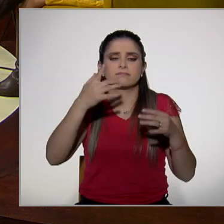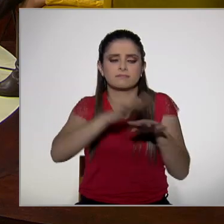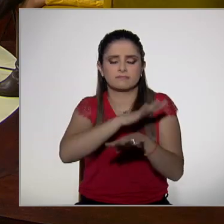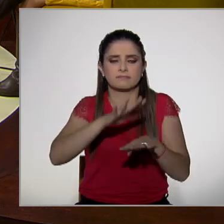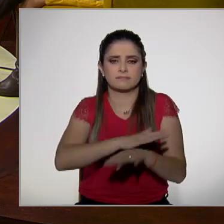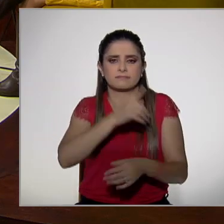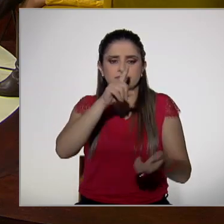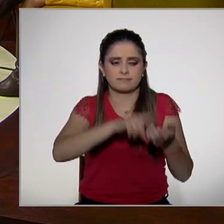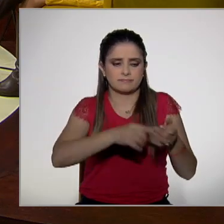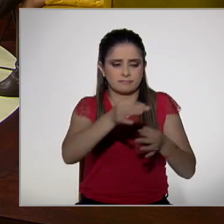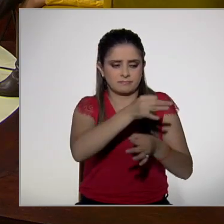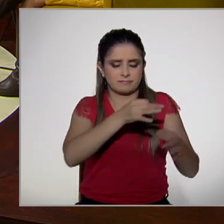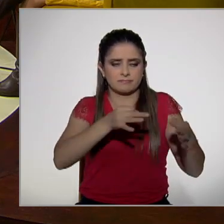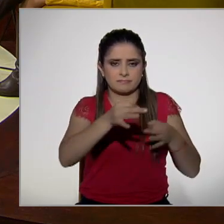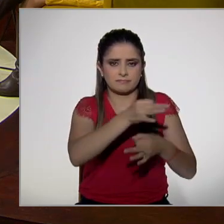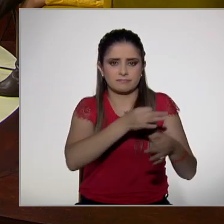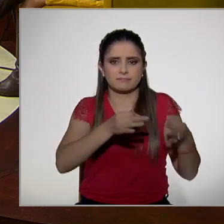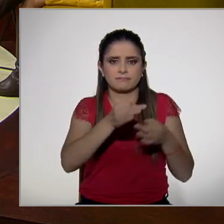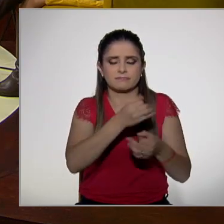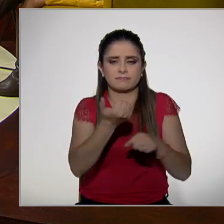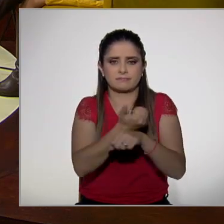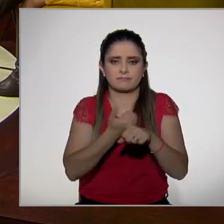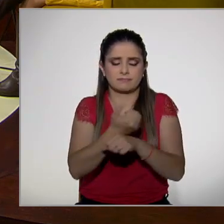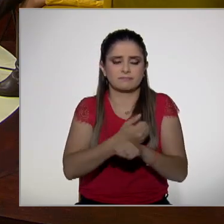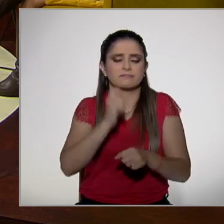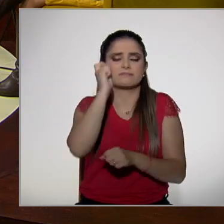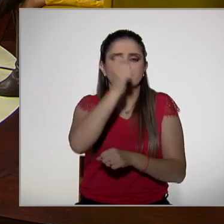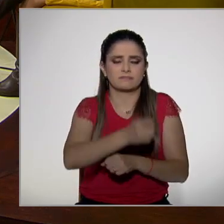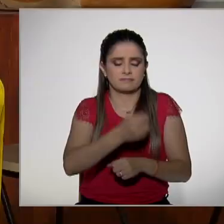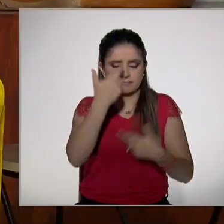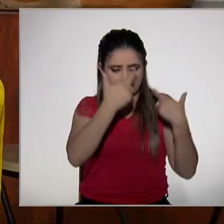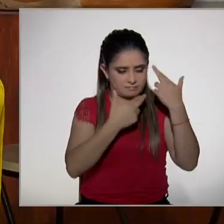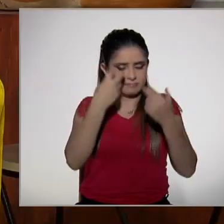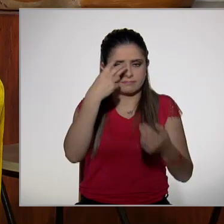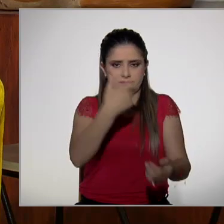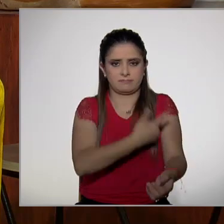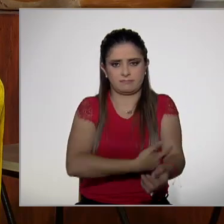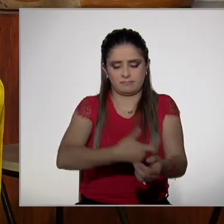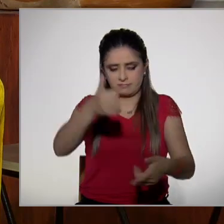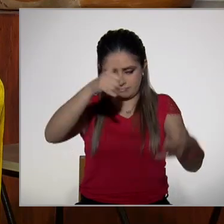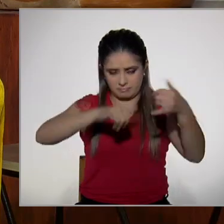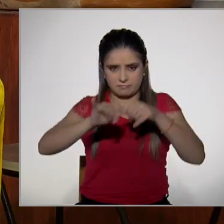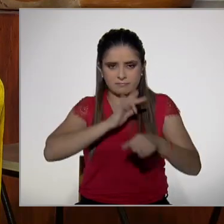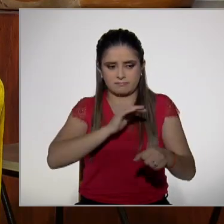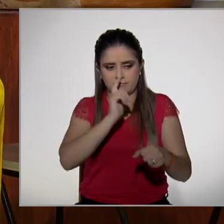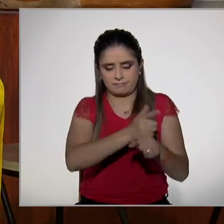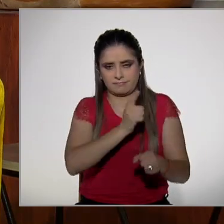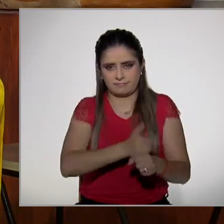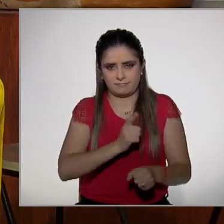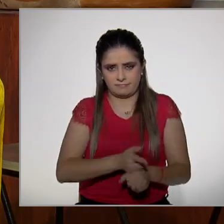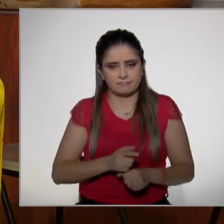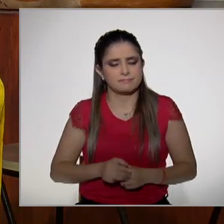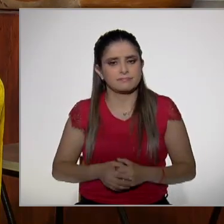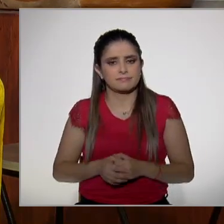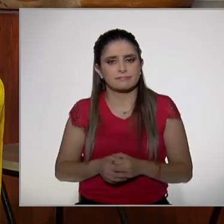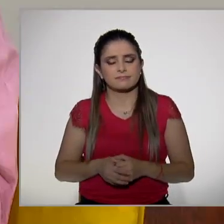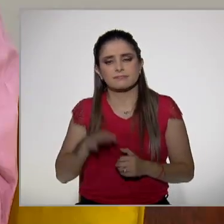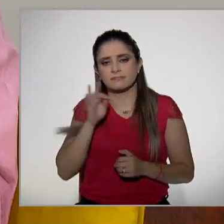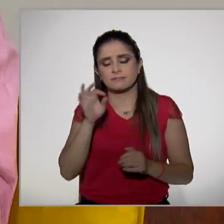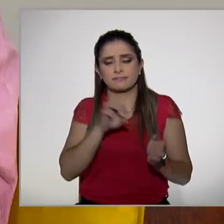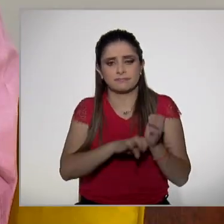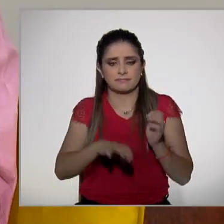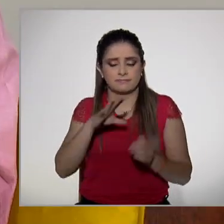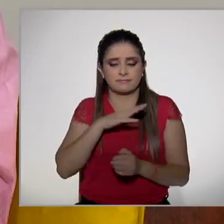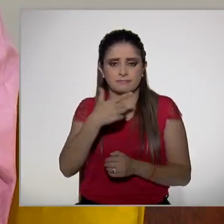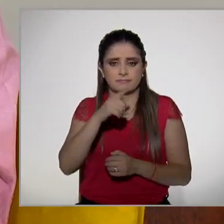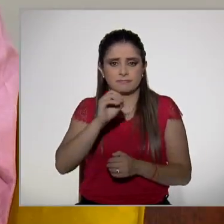en el resto de las células sanguíneas para poder tener una relación y una conclusión o una orientación del diagnóstico del paciente entonces si nos dice que hay pocos